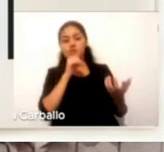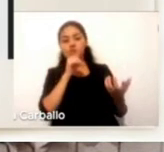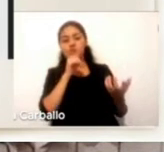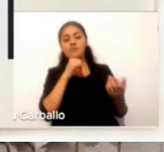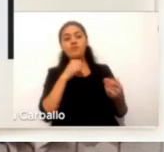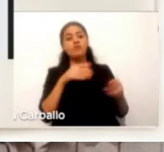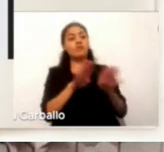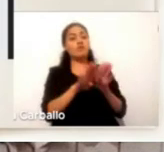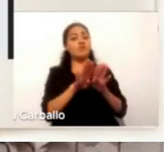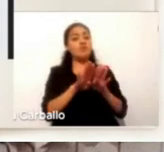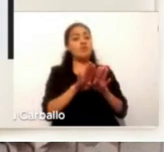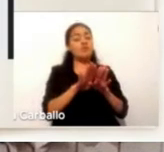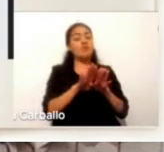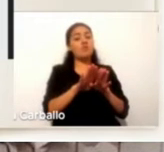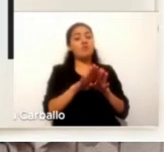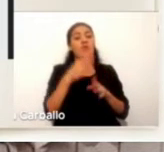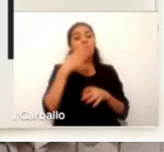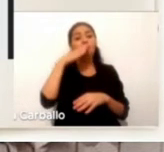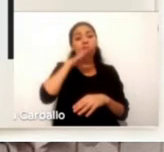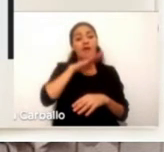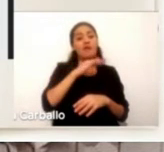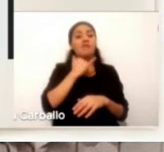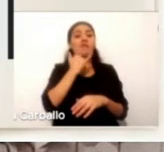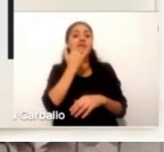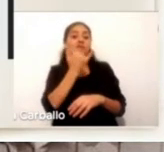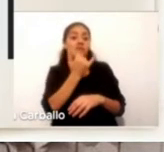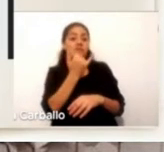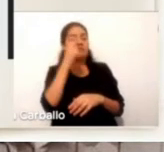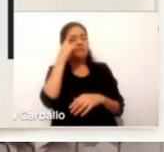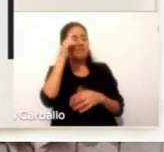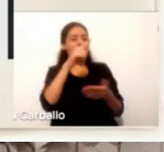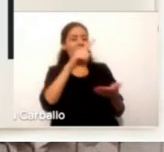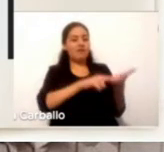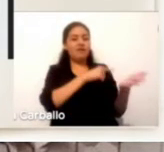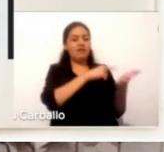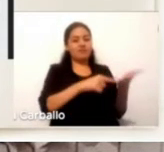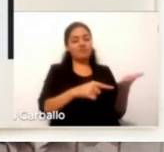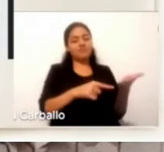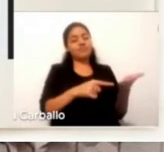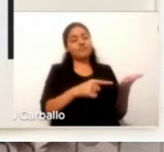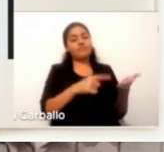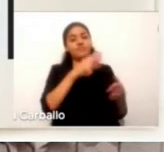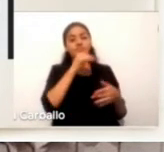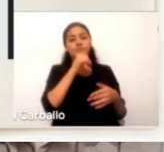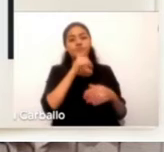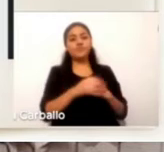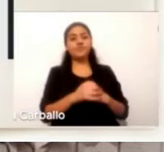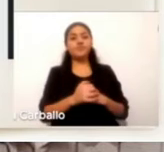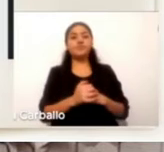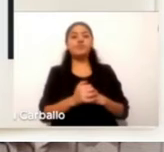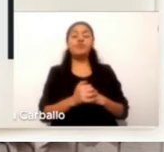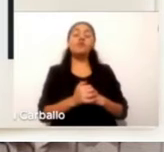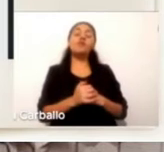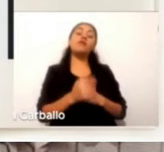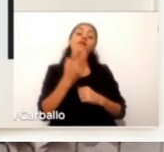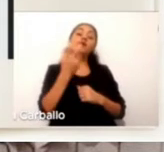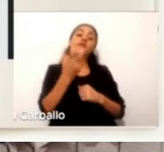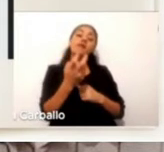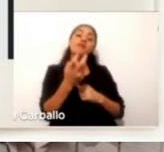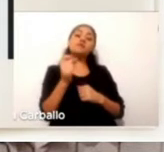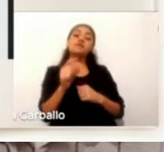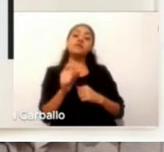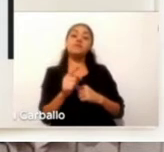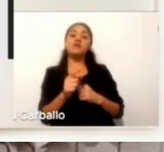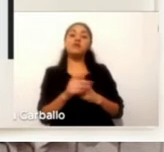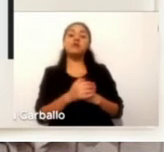irregularidad que justifique la acreditación de la nulidad en estudio. Por su parte, respecto a